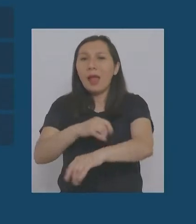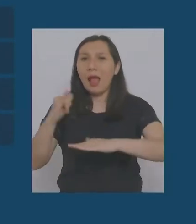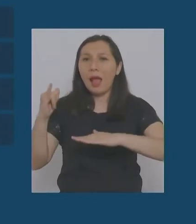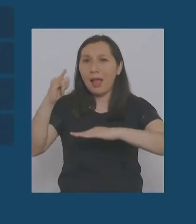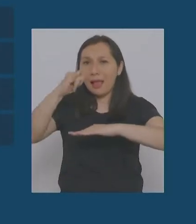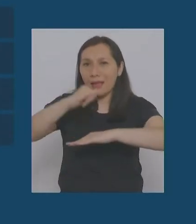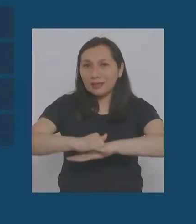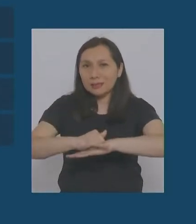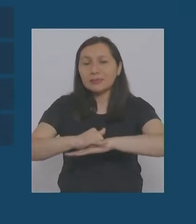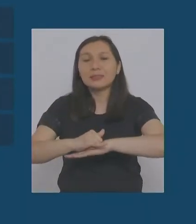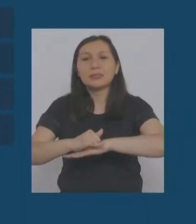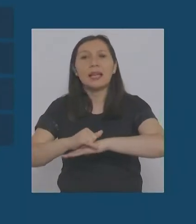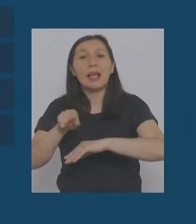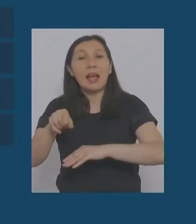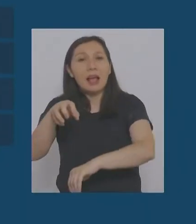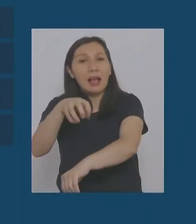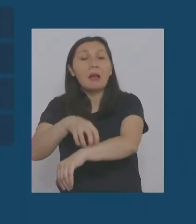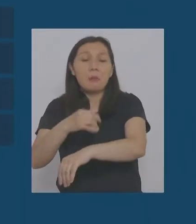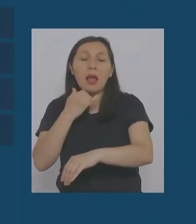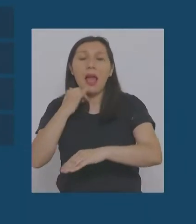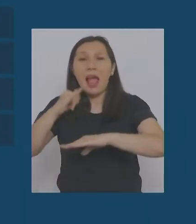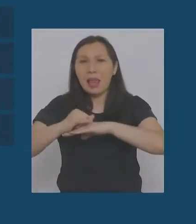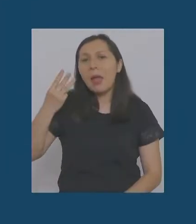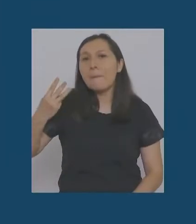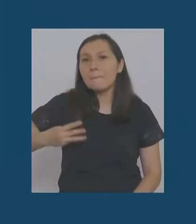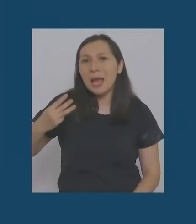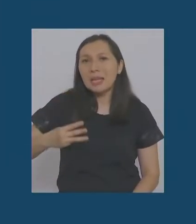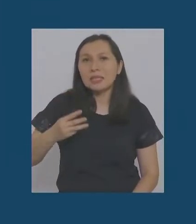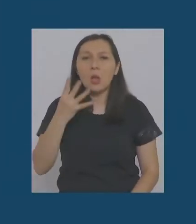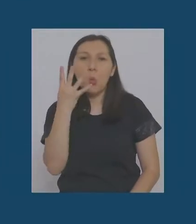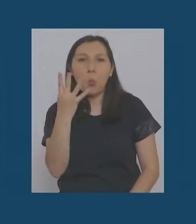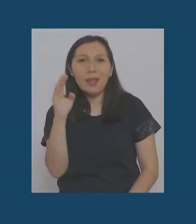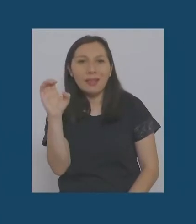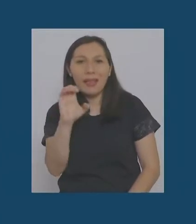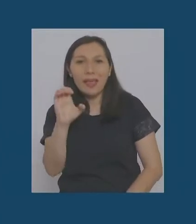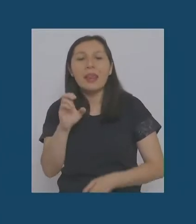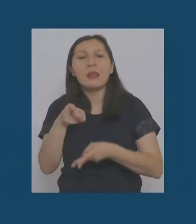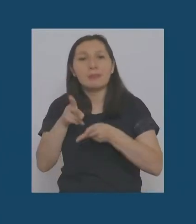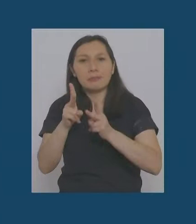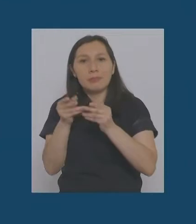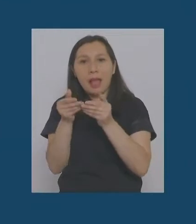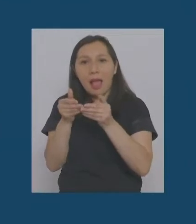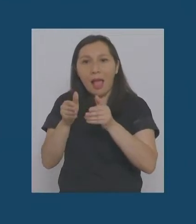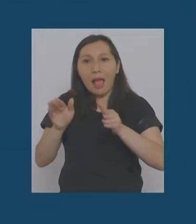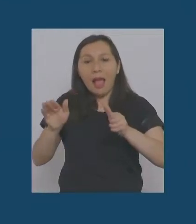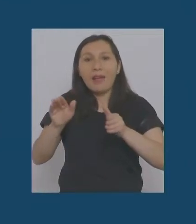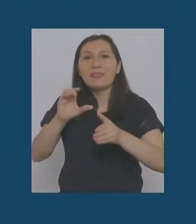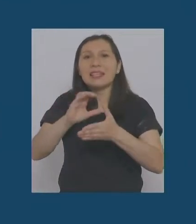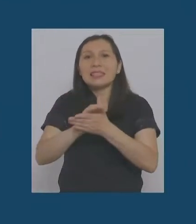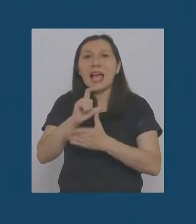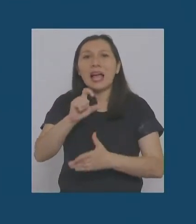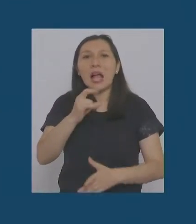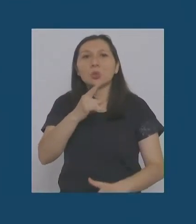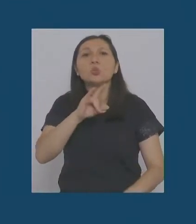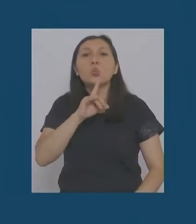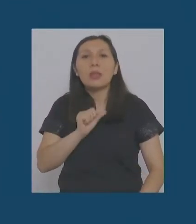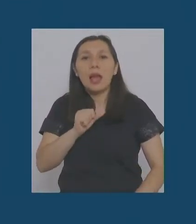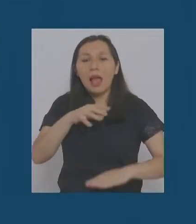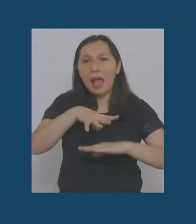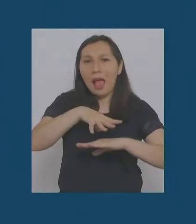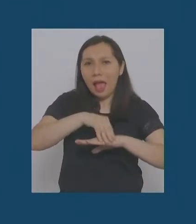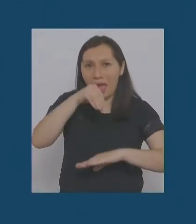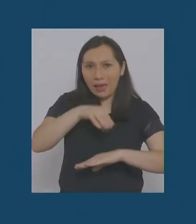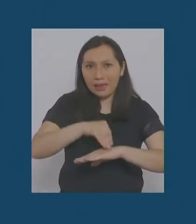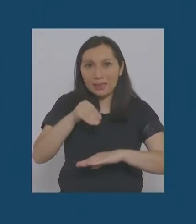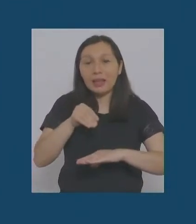cuatro pasos que aparecen en pantalla. Y en la siguiente gráfica, los que abrirán a contar del 4 de enero. Aquellas personas que quieran ingresar a